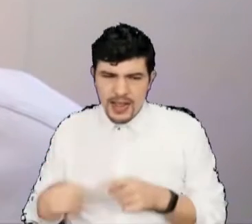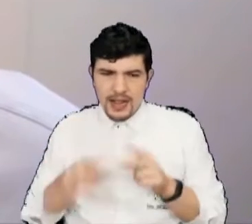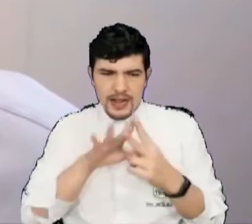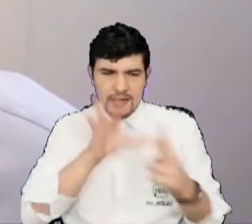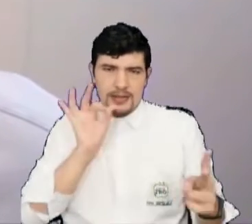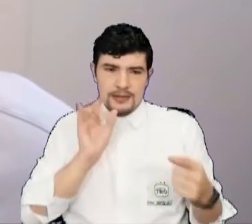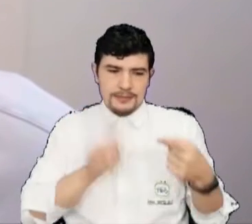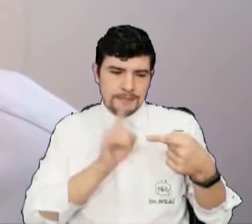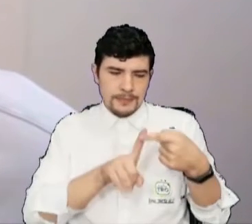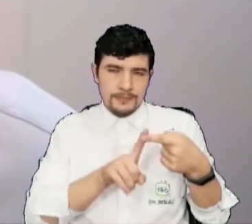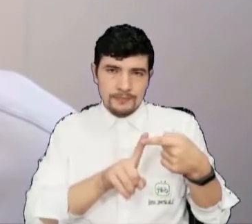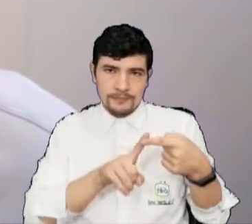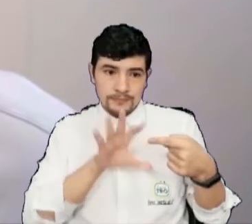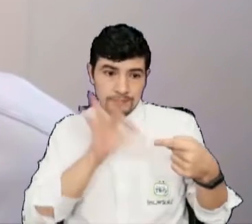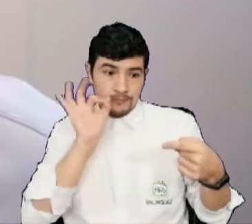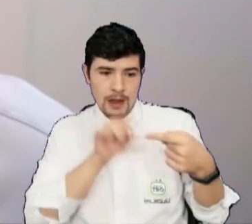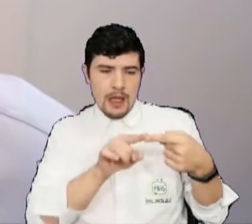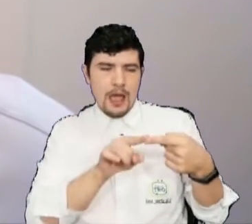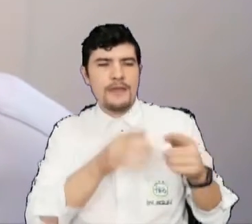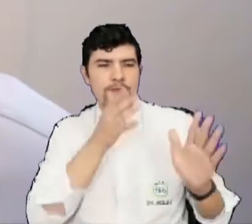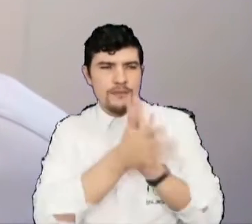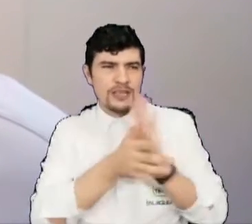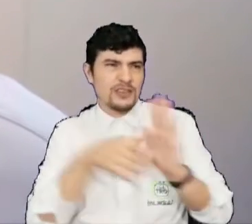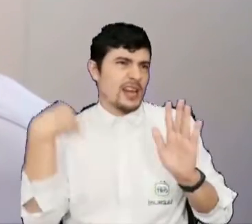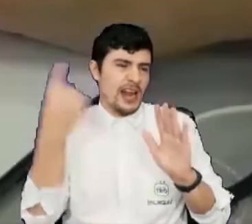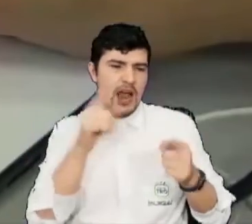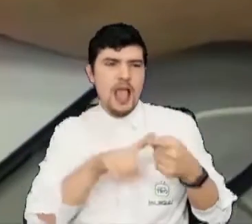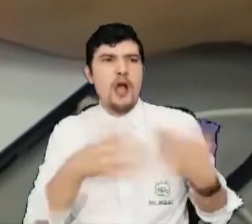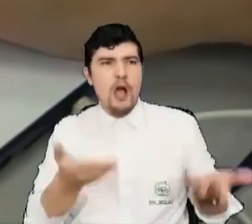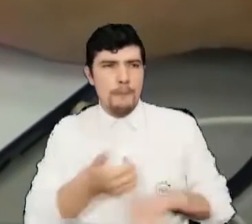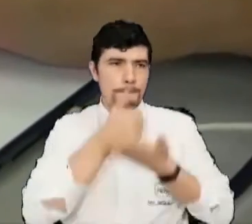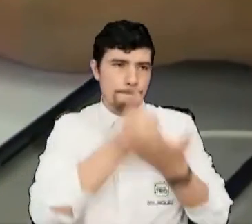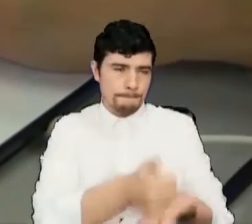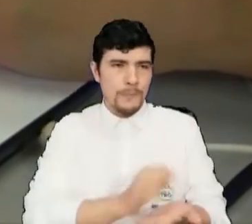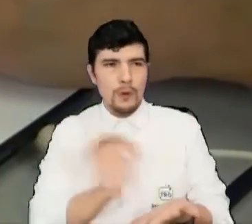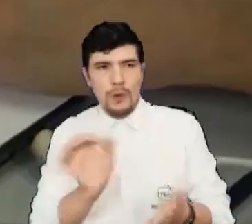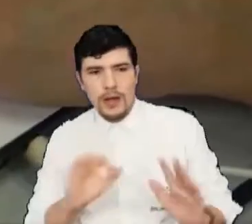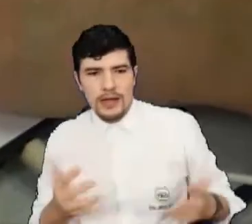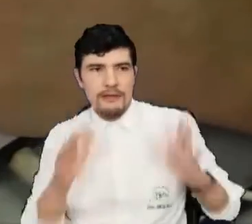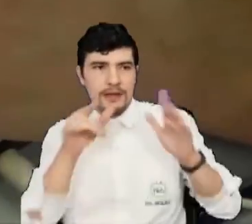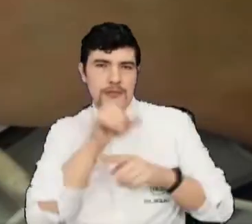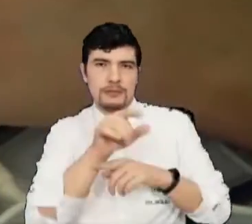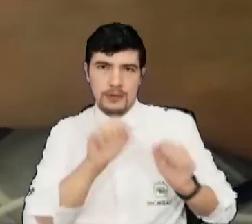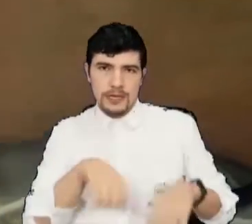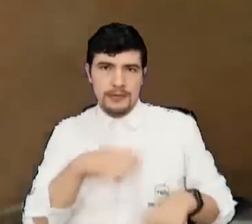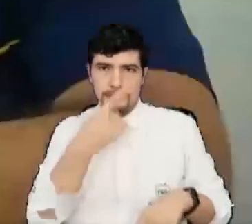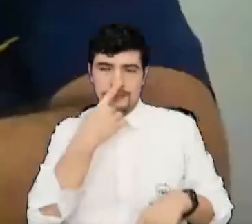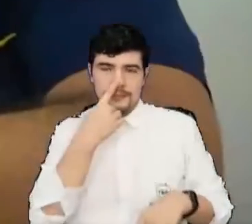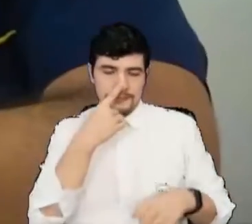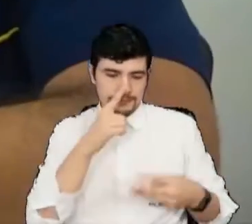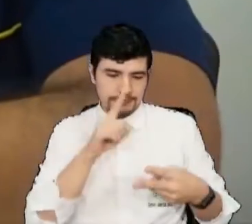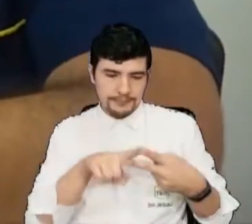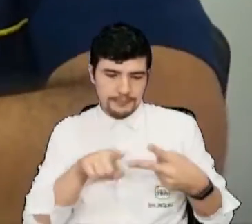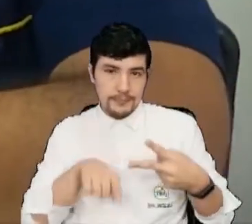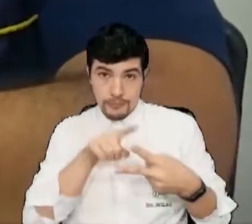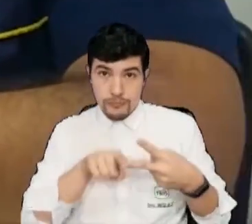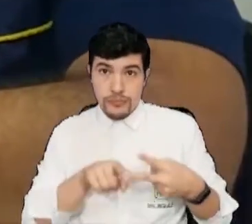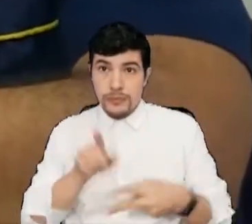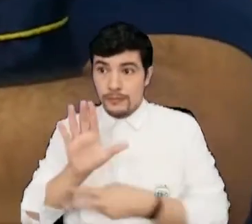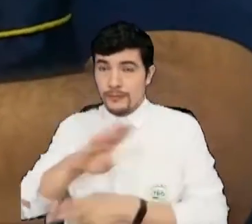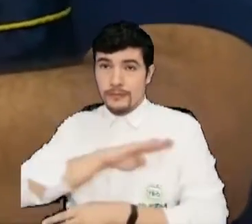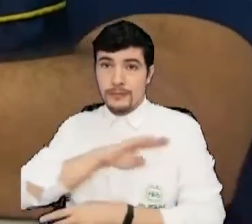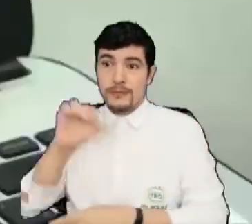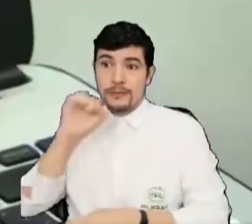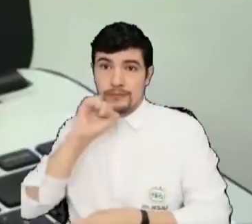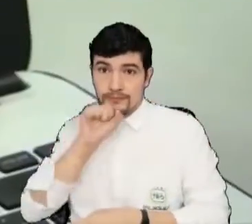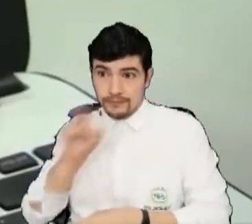para toda la información ayudas y eventos que ustedes vean desde la alcaldía distrital de barrancabermeja a través de este